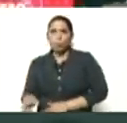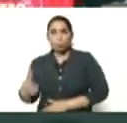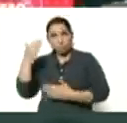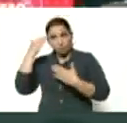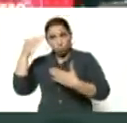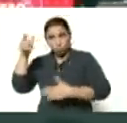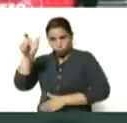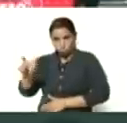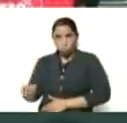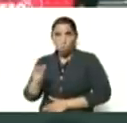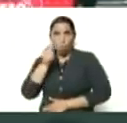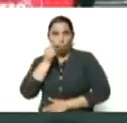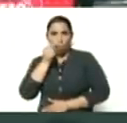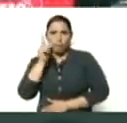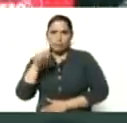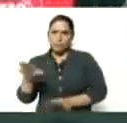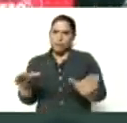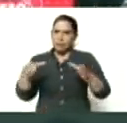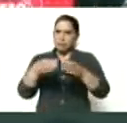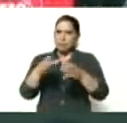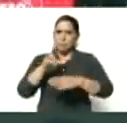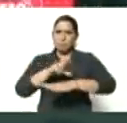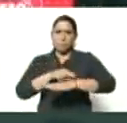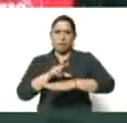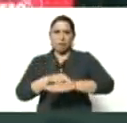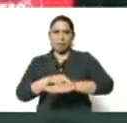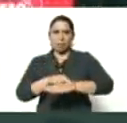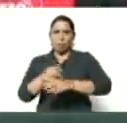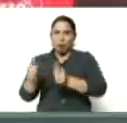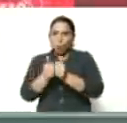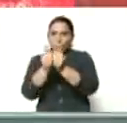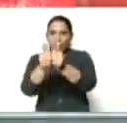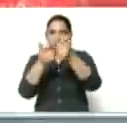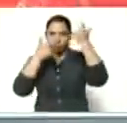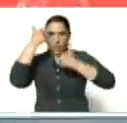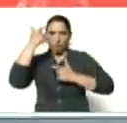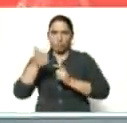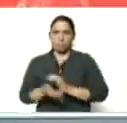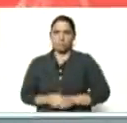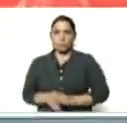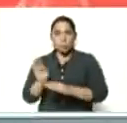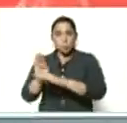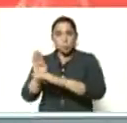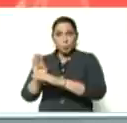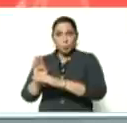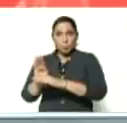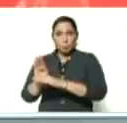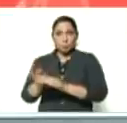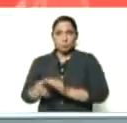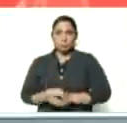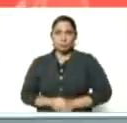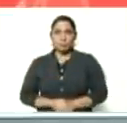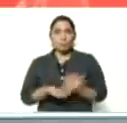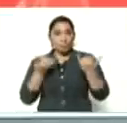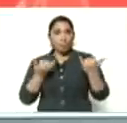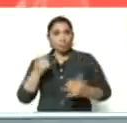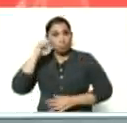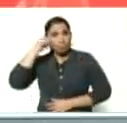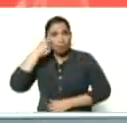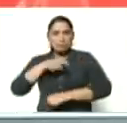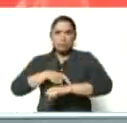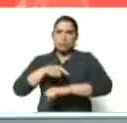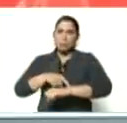doctor Castellano y a todo el equipo de médicos del comandante Chávez. Bueno, yo ahora lo recuerdo con el